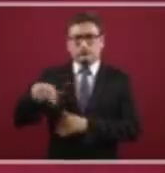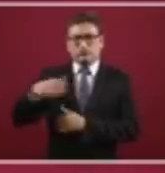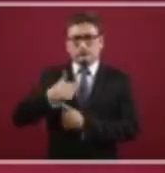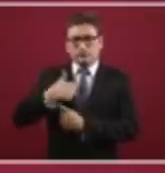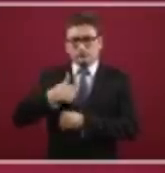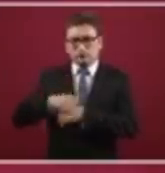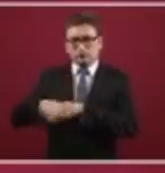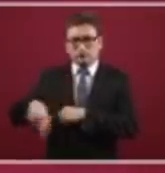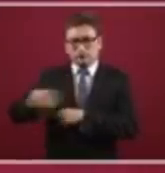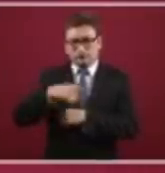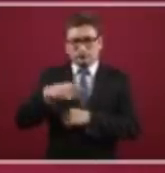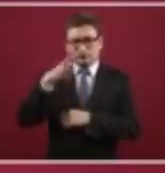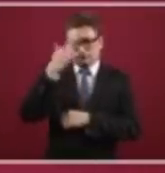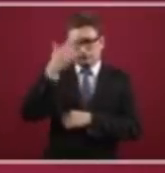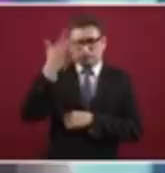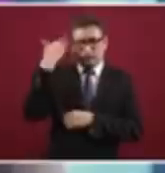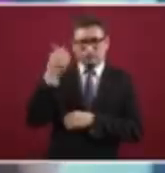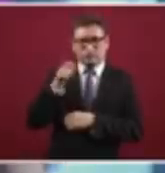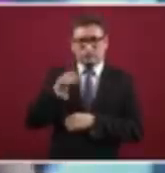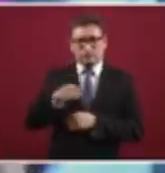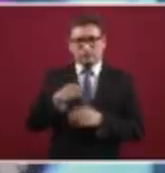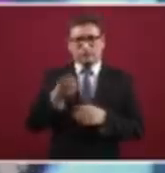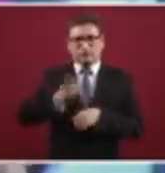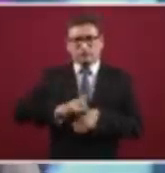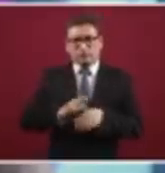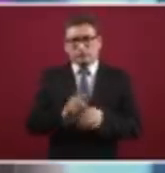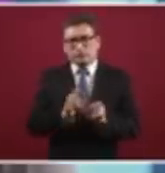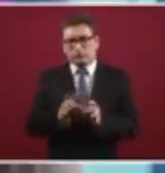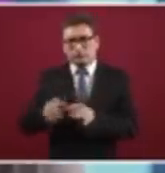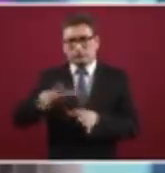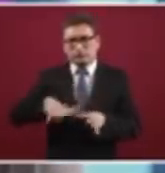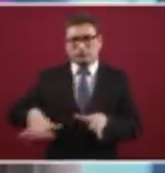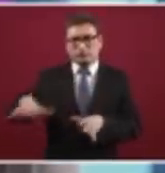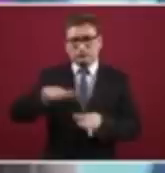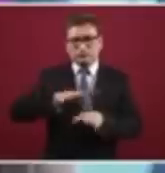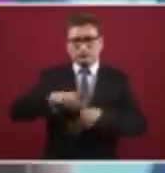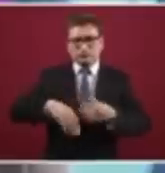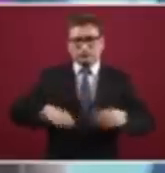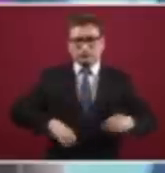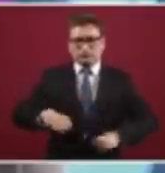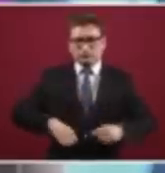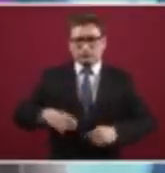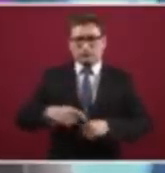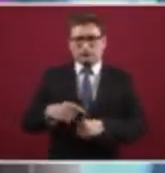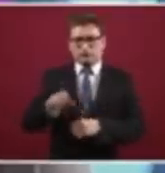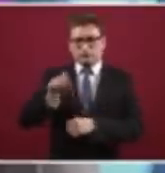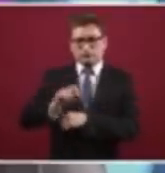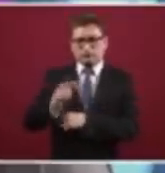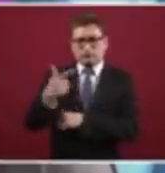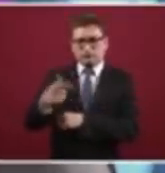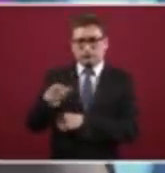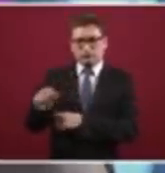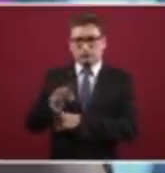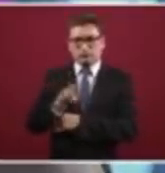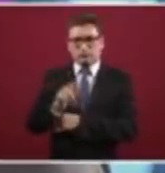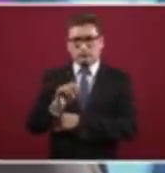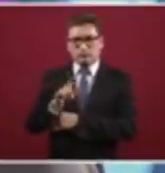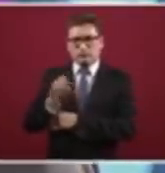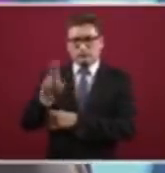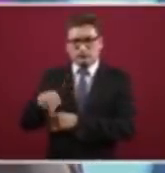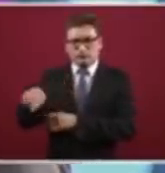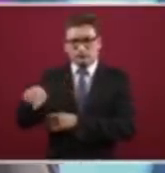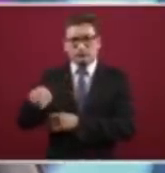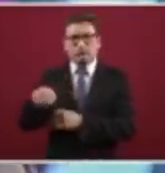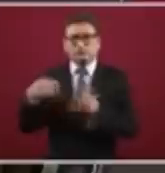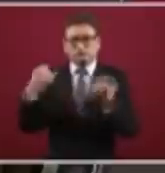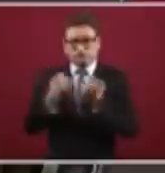bueno que estuvieron esos días en las instalaciones en las actividades del 27 batallón y al mismo tiempo la cual